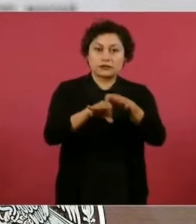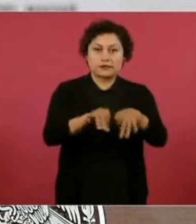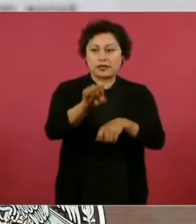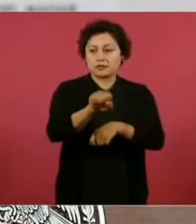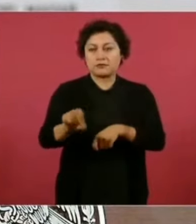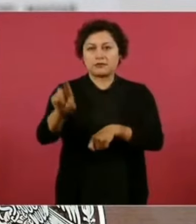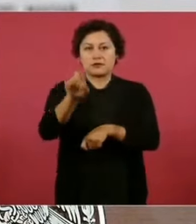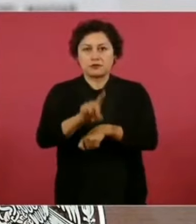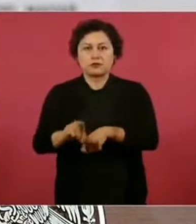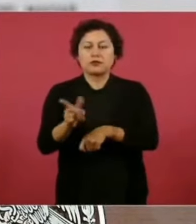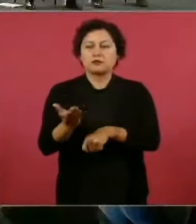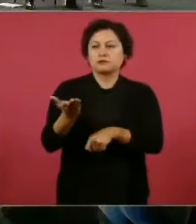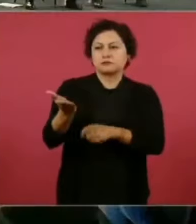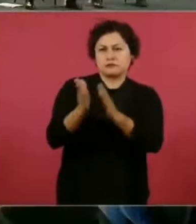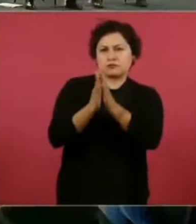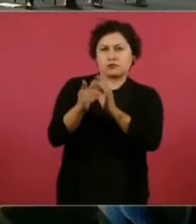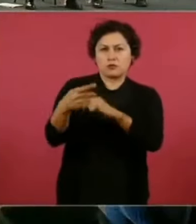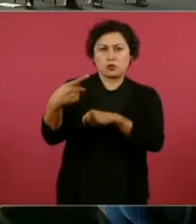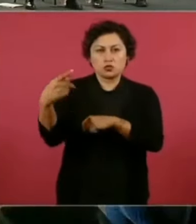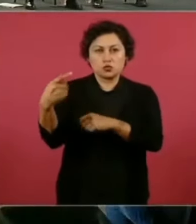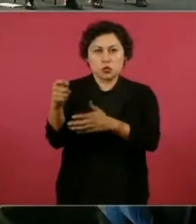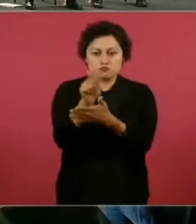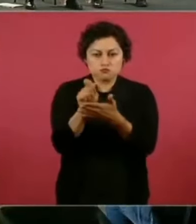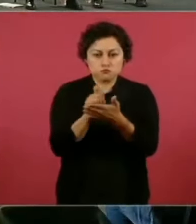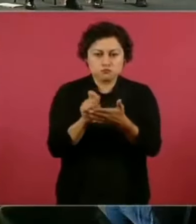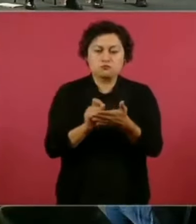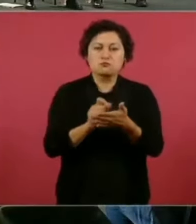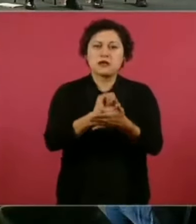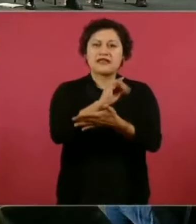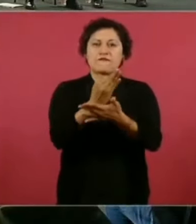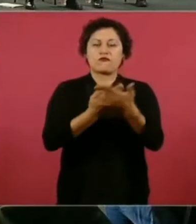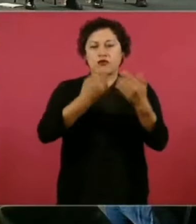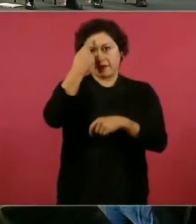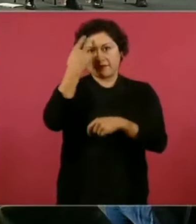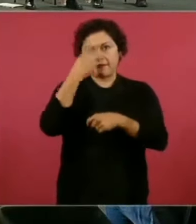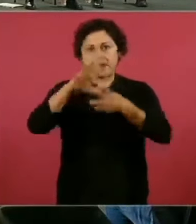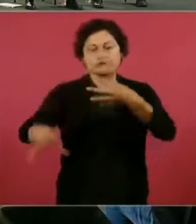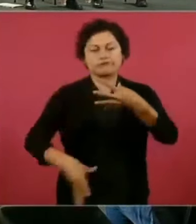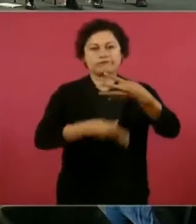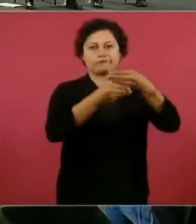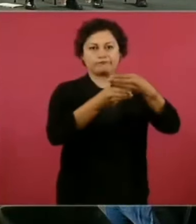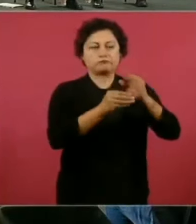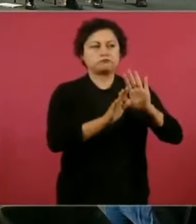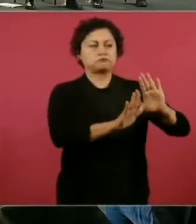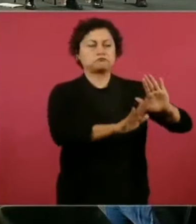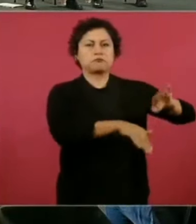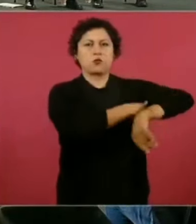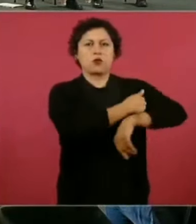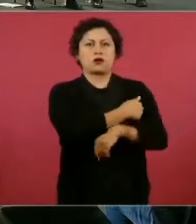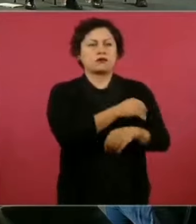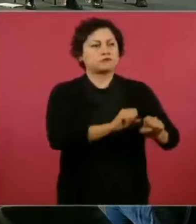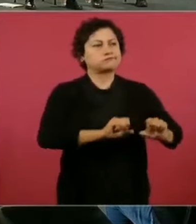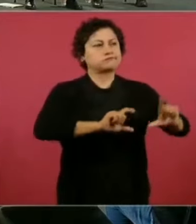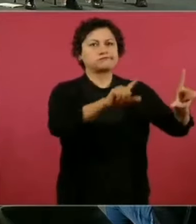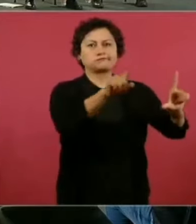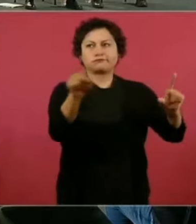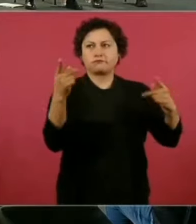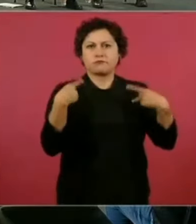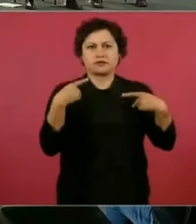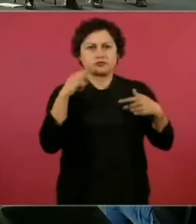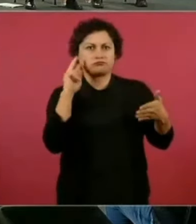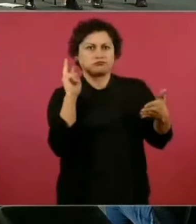vayan haciendo reportes para tener este repositorio que vamos a publicar, para que cualquier persona pueda ver los trabajos de la clínica Es Nuestra y